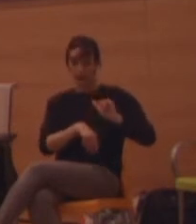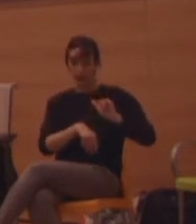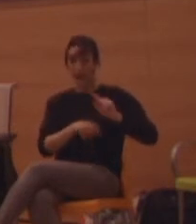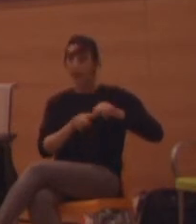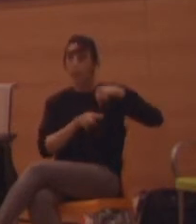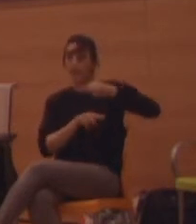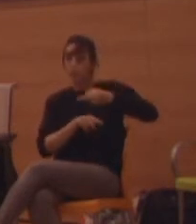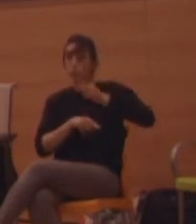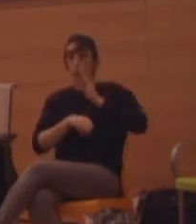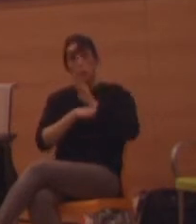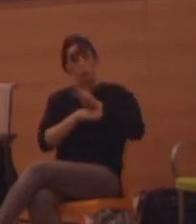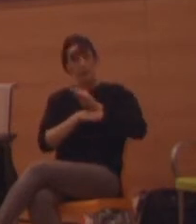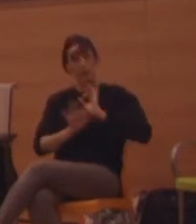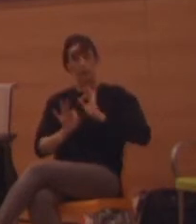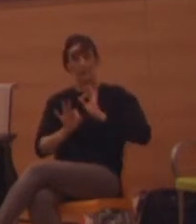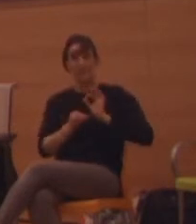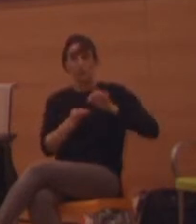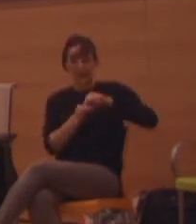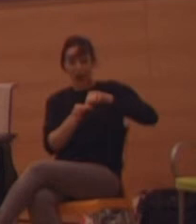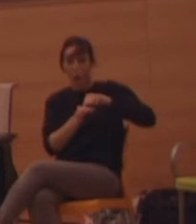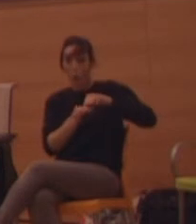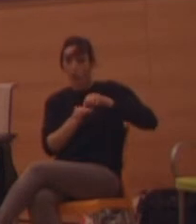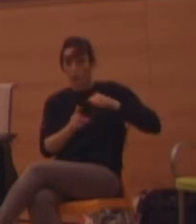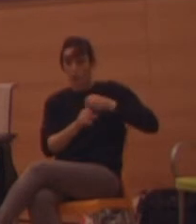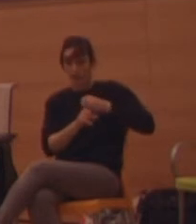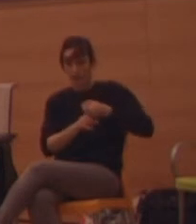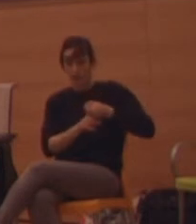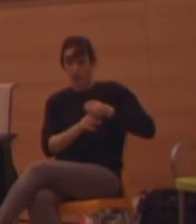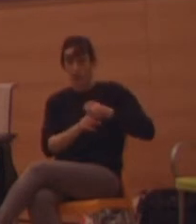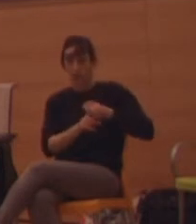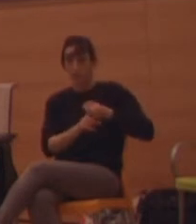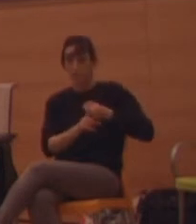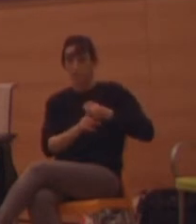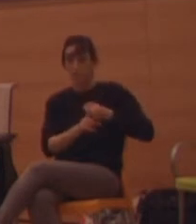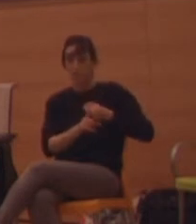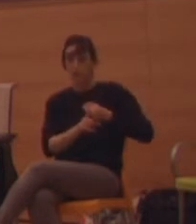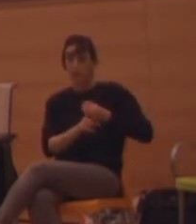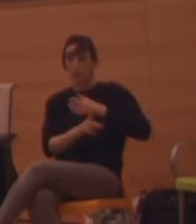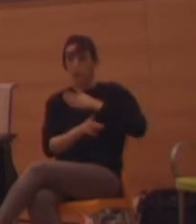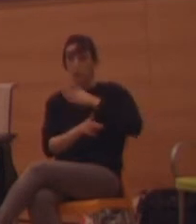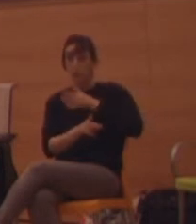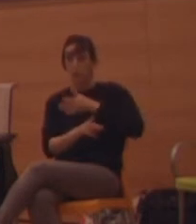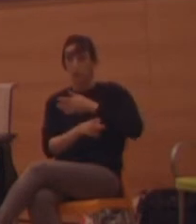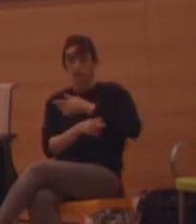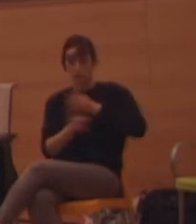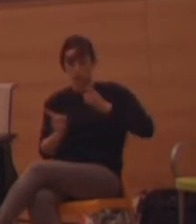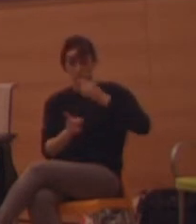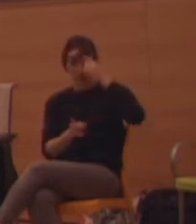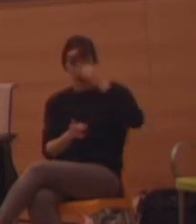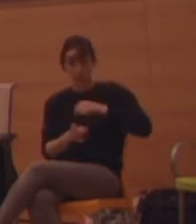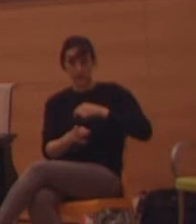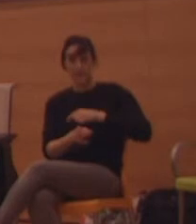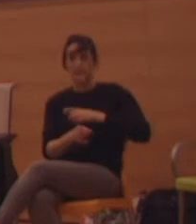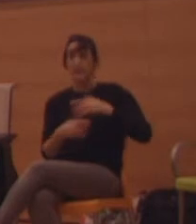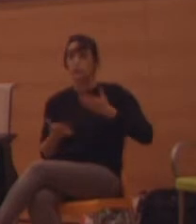la úlcera, que es lo de la preparación del método del lecho de la úlcera, lo del Tainstein llevado, ¿no? En